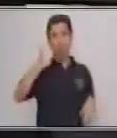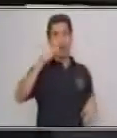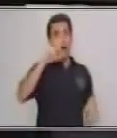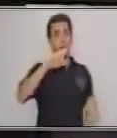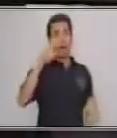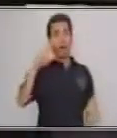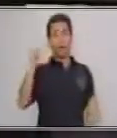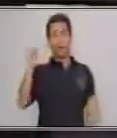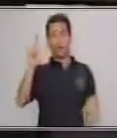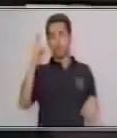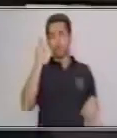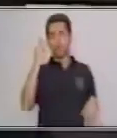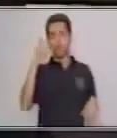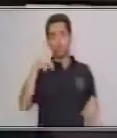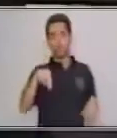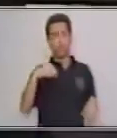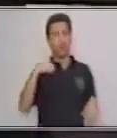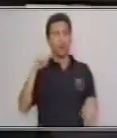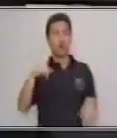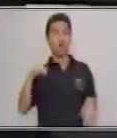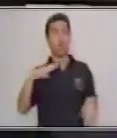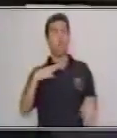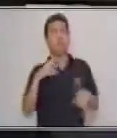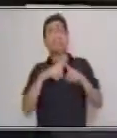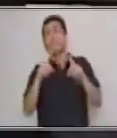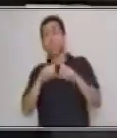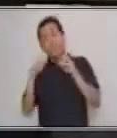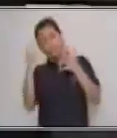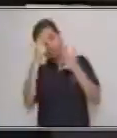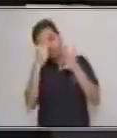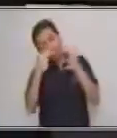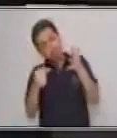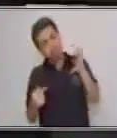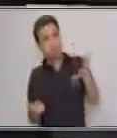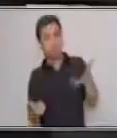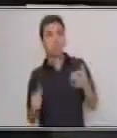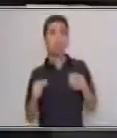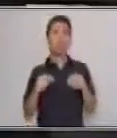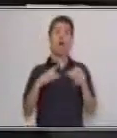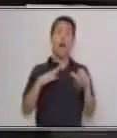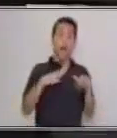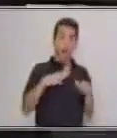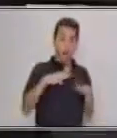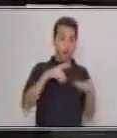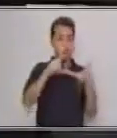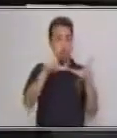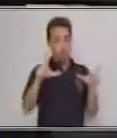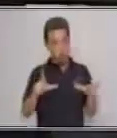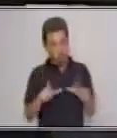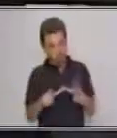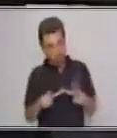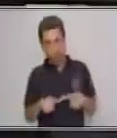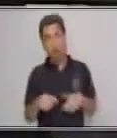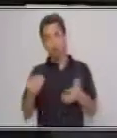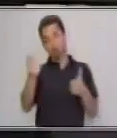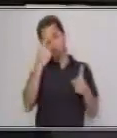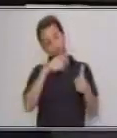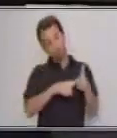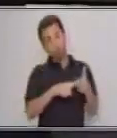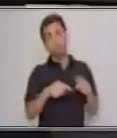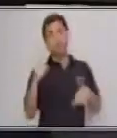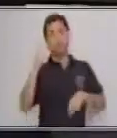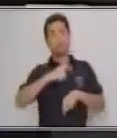ejemplo, el lugar, tenemos el tiempo y tenemos lo que son